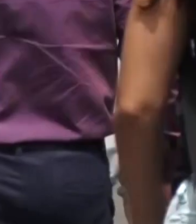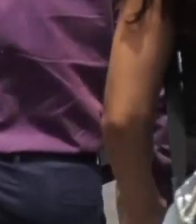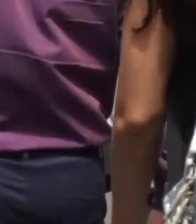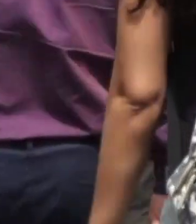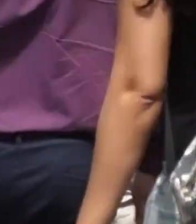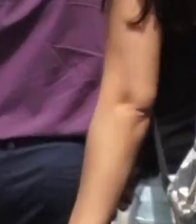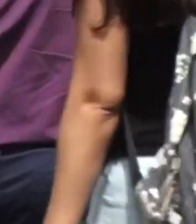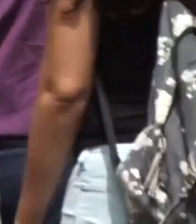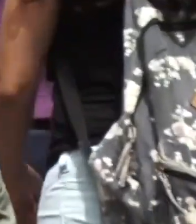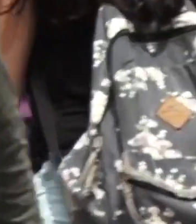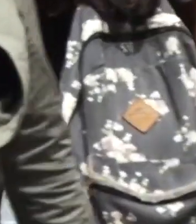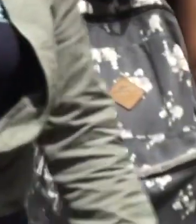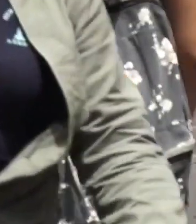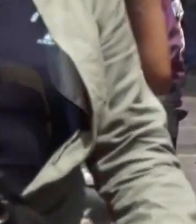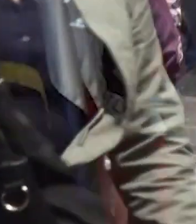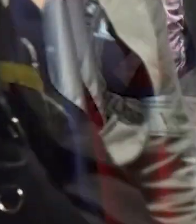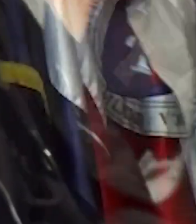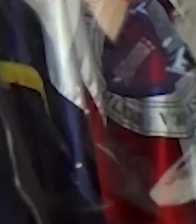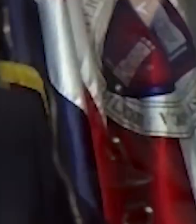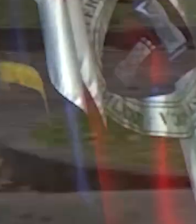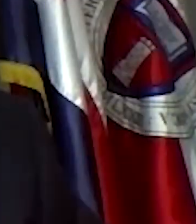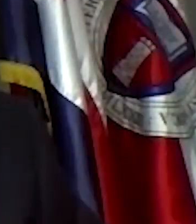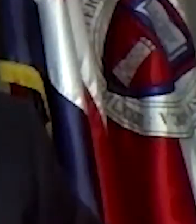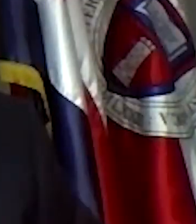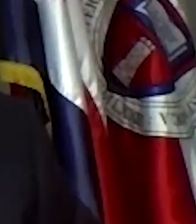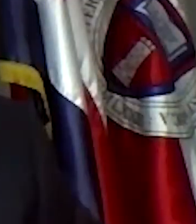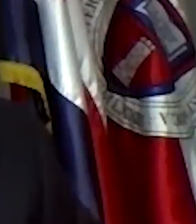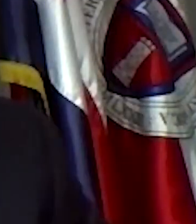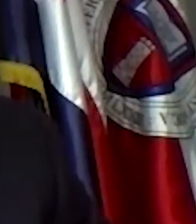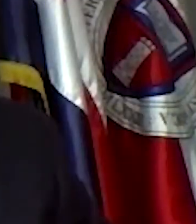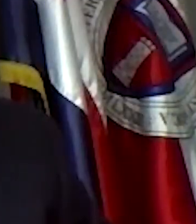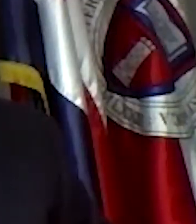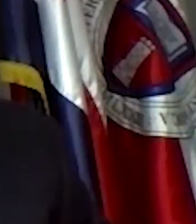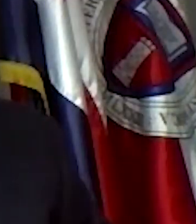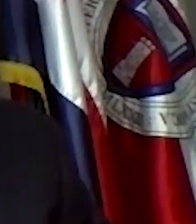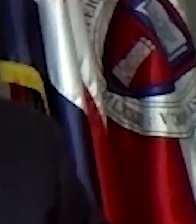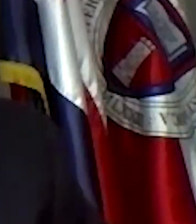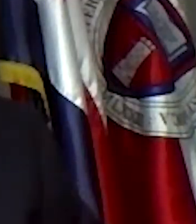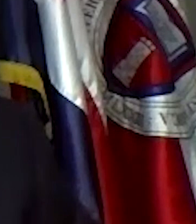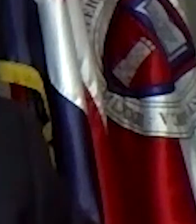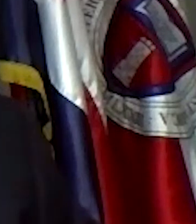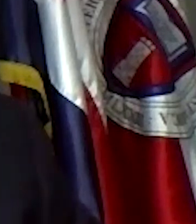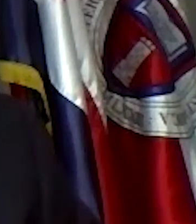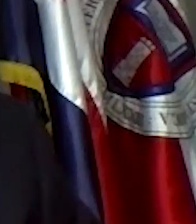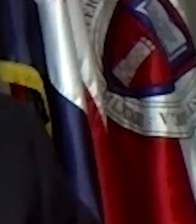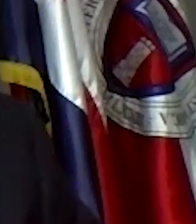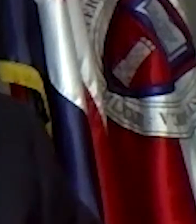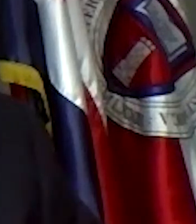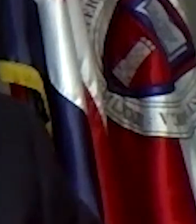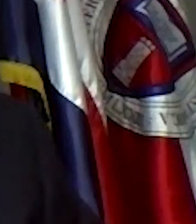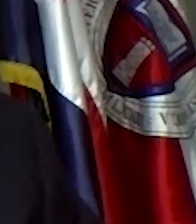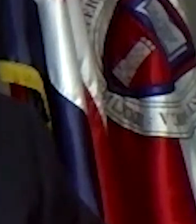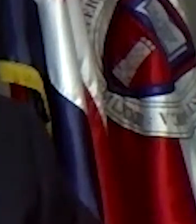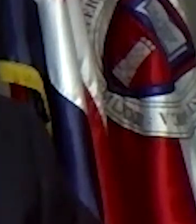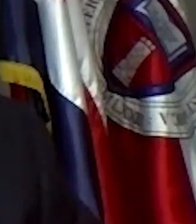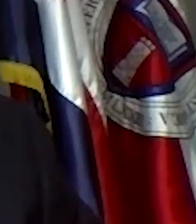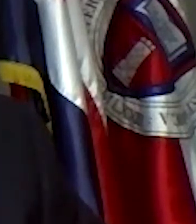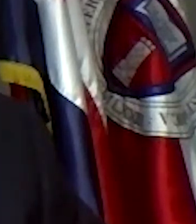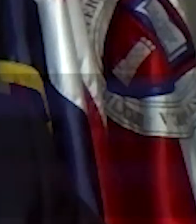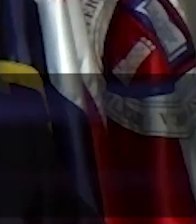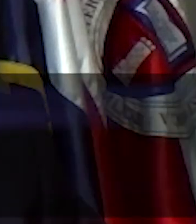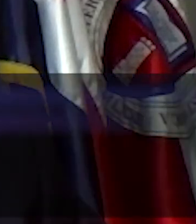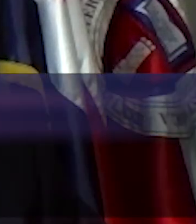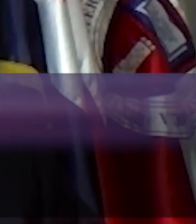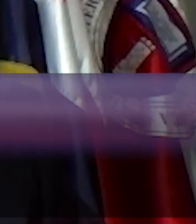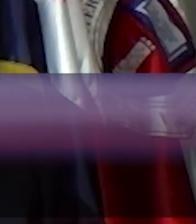el 0,39% del Producto Interno Bruto, cuando países del sudeste asiático